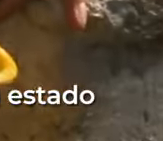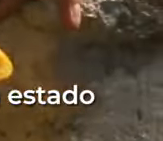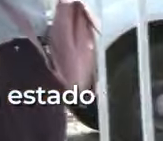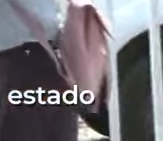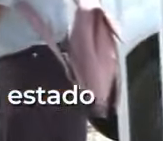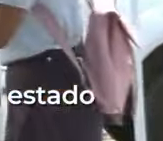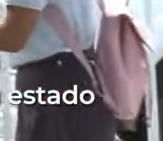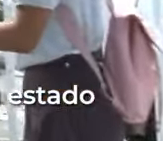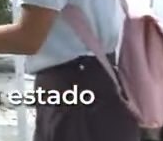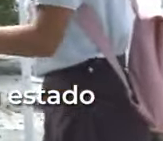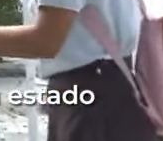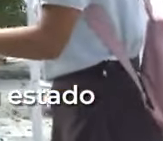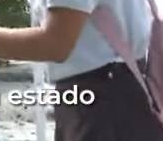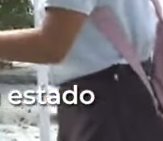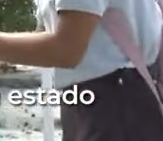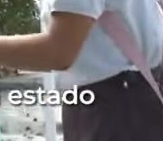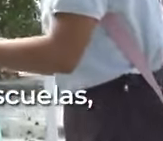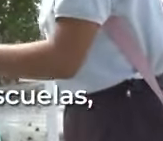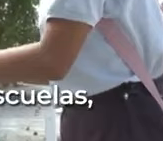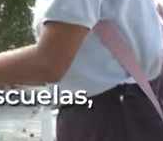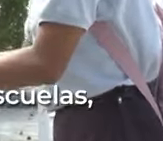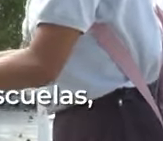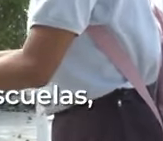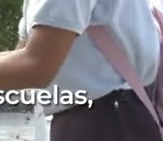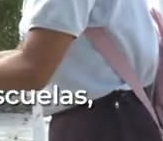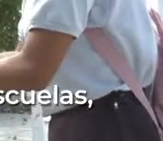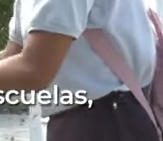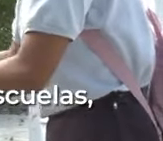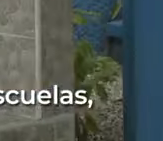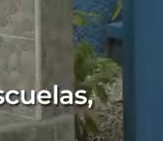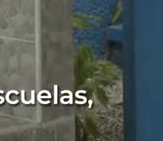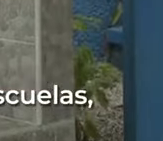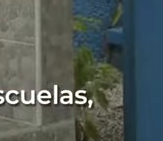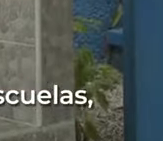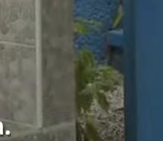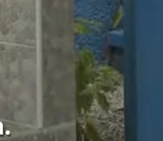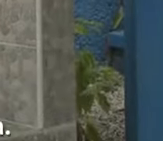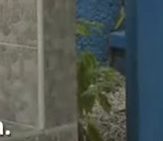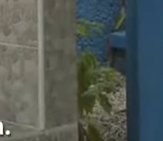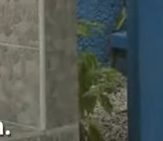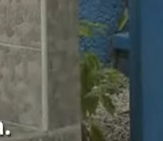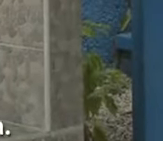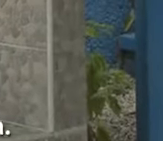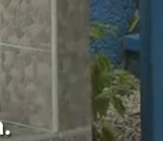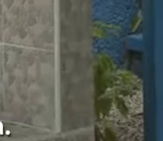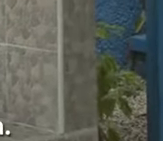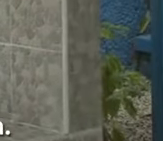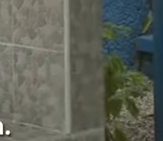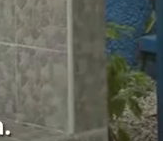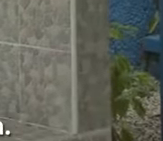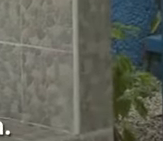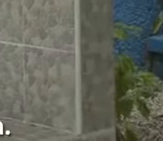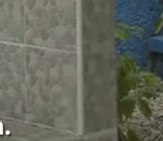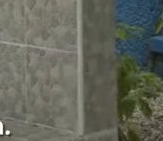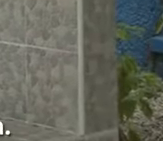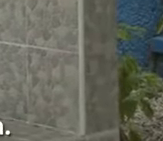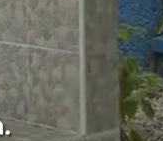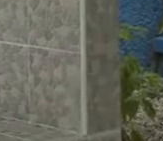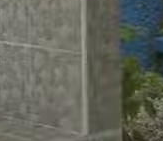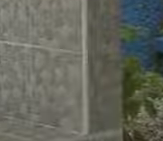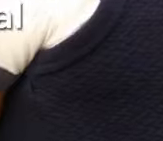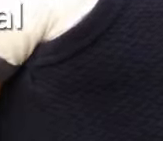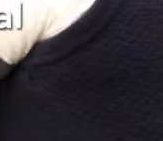gobierno de tu estado y de los municipios, no faltará agua y jabón en las escuelas. Así, nuestra higiene no se verá